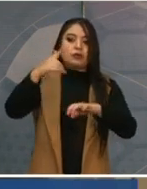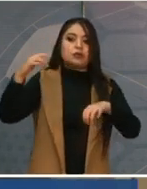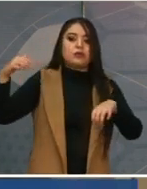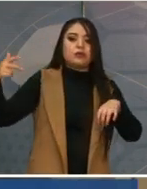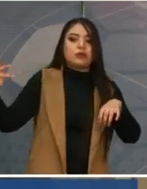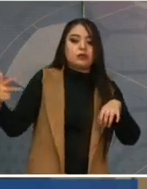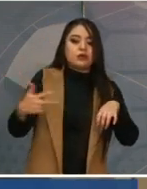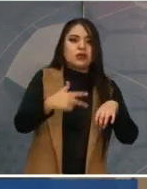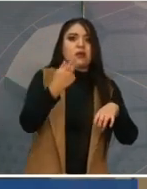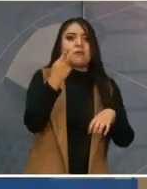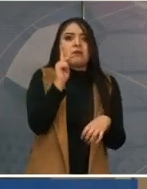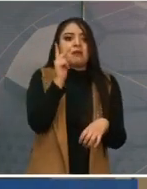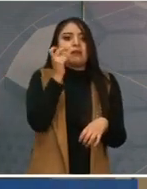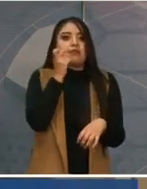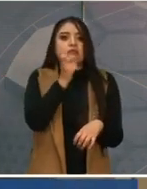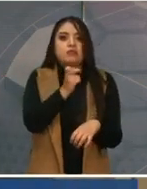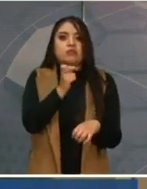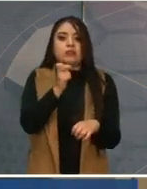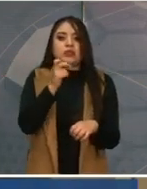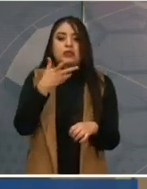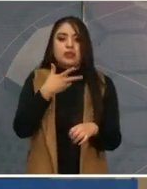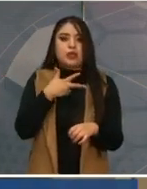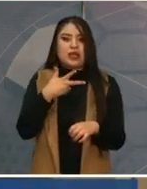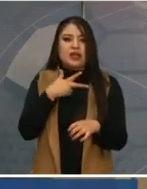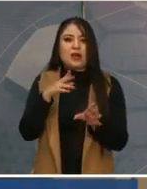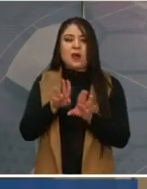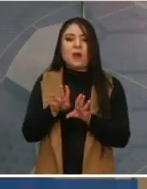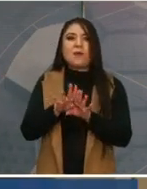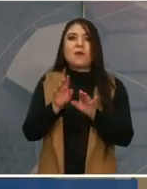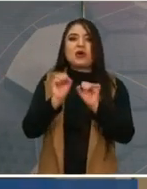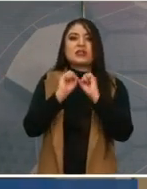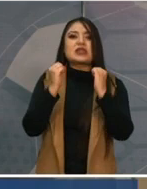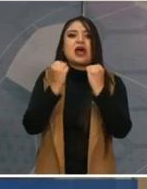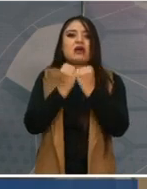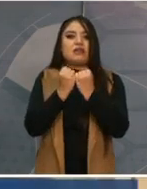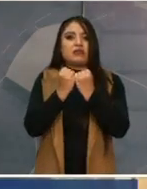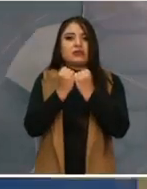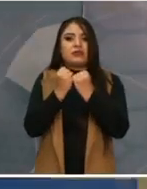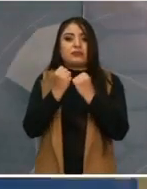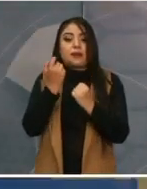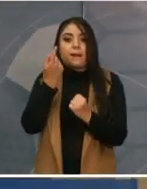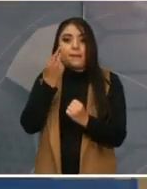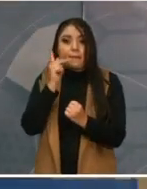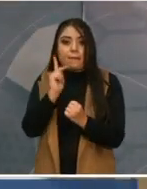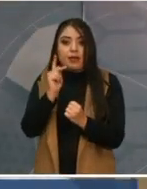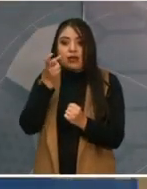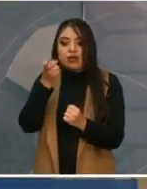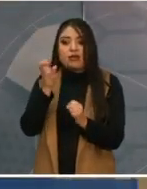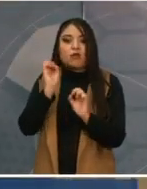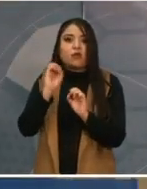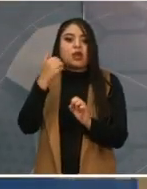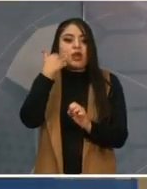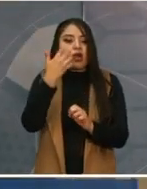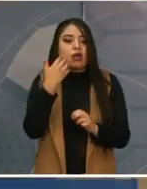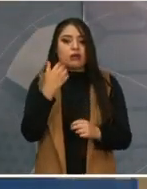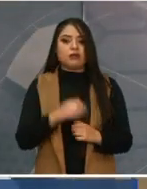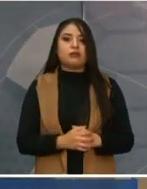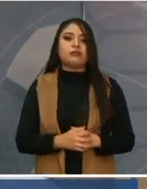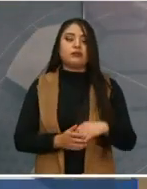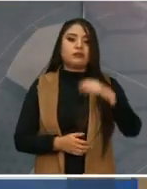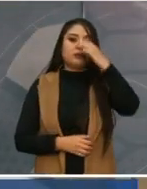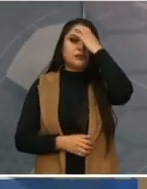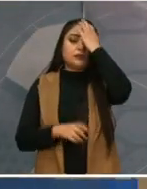ellos tienen una aseguradora que la aseguradora pues no se quiere hacer cargo. Mire, yo he batallado mucho cuando me dan los